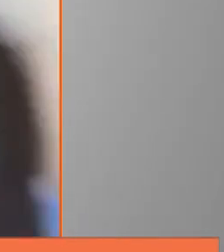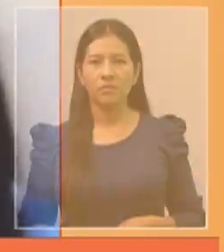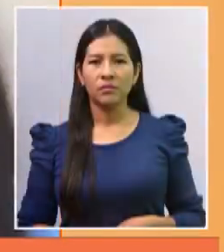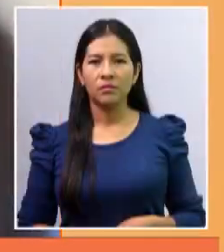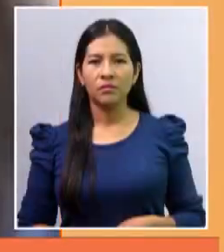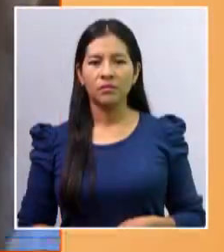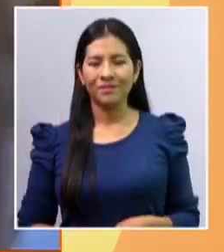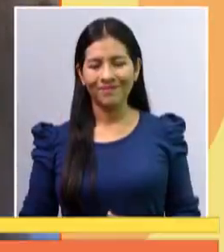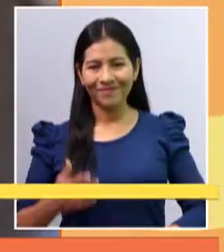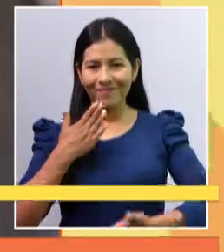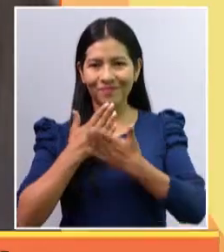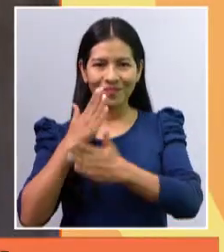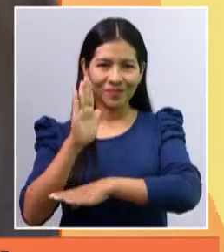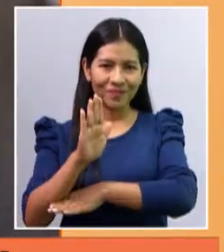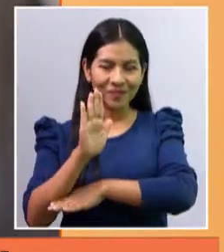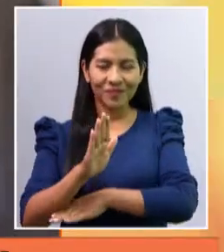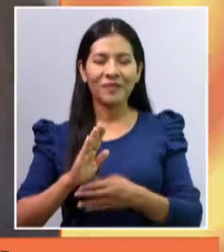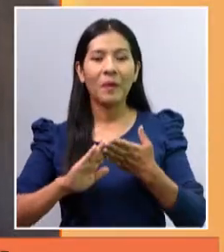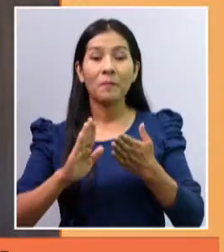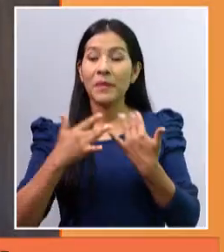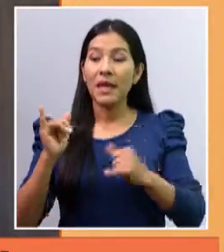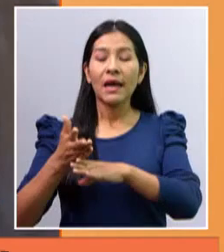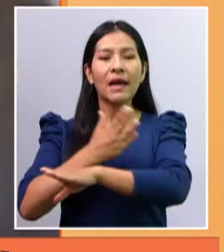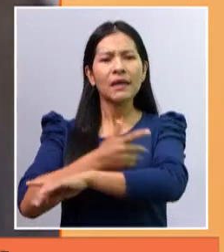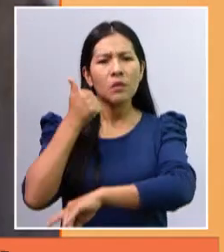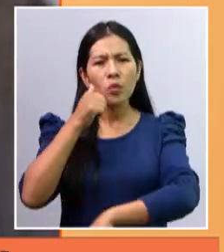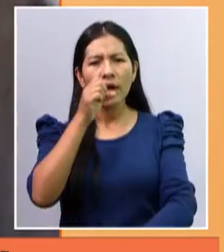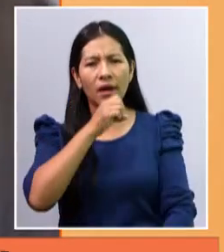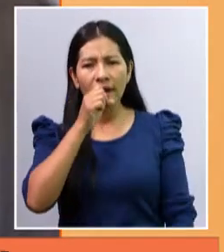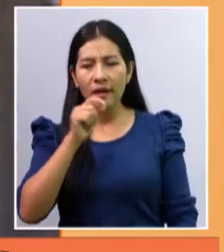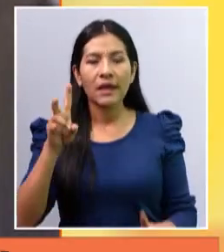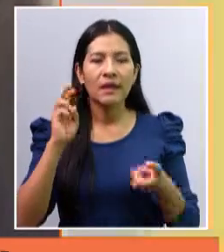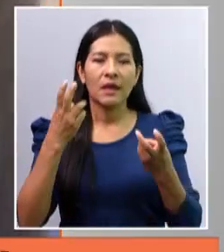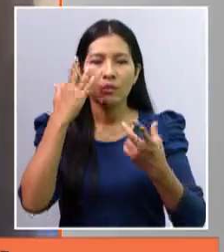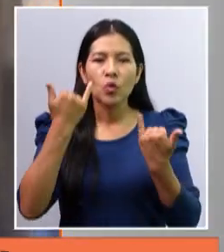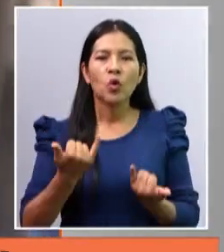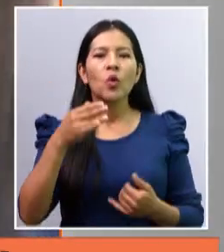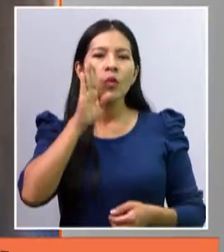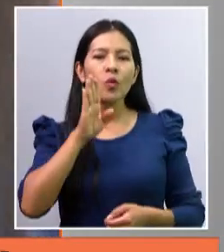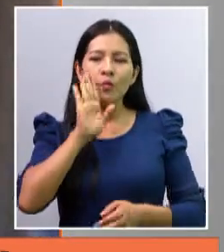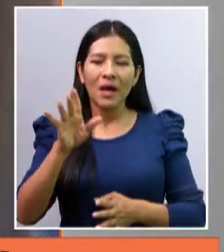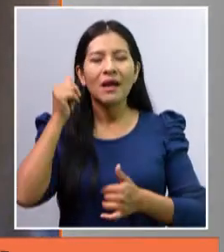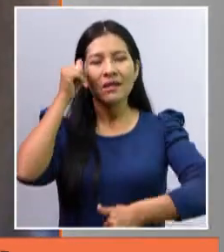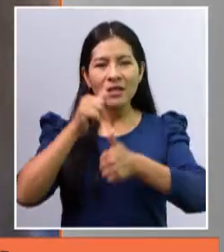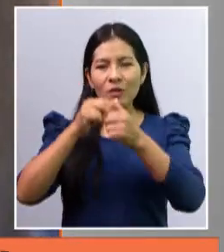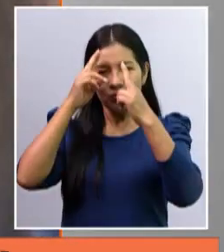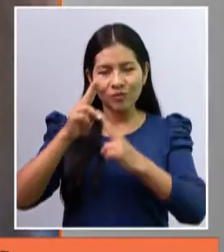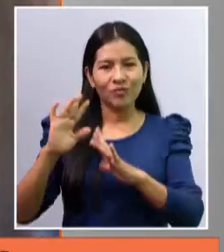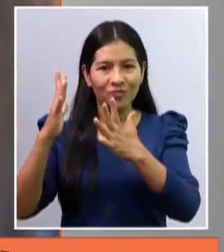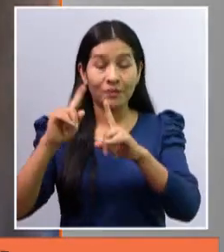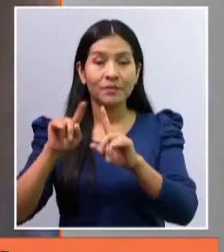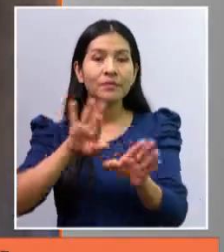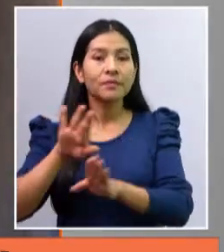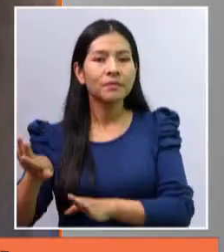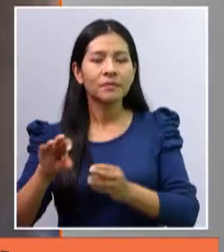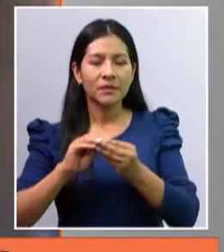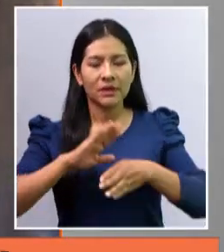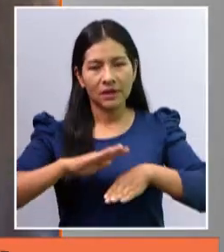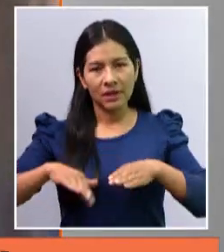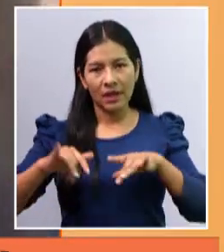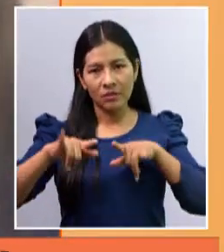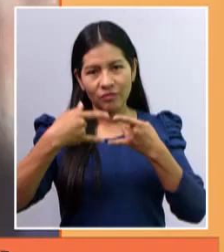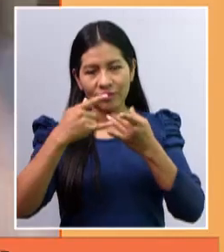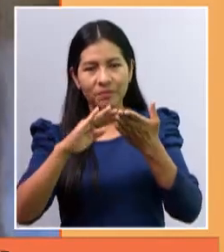el título pero muchas gracias no bueno Vanesa ha participado en obras teatrales y también en películas justamente por eso lo mencionábamos